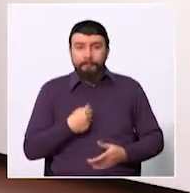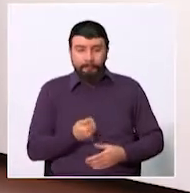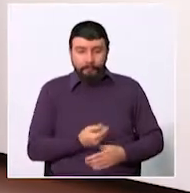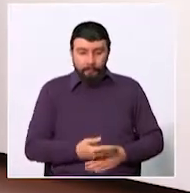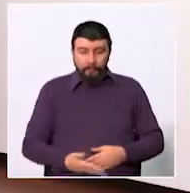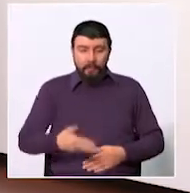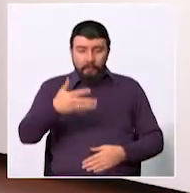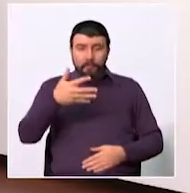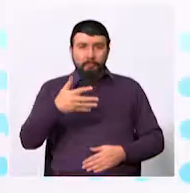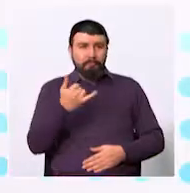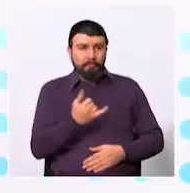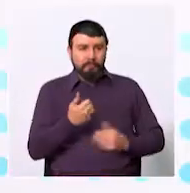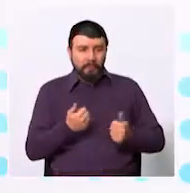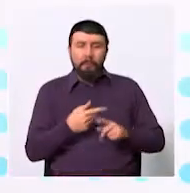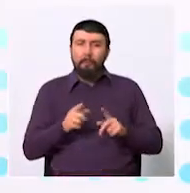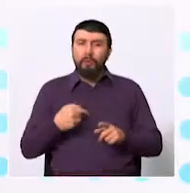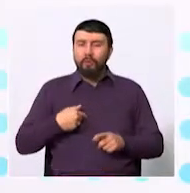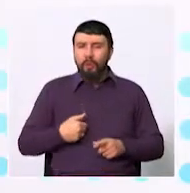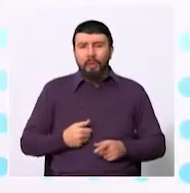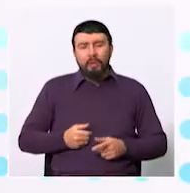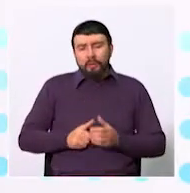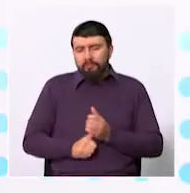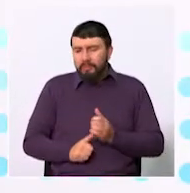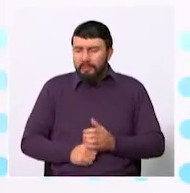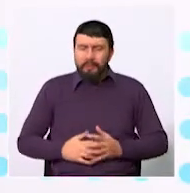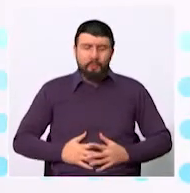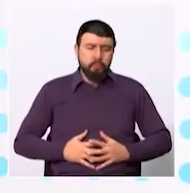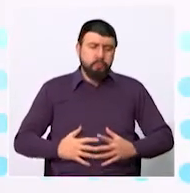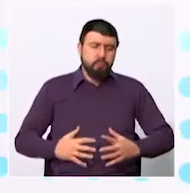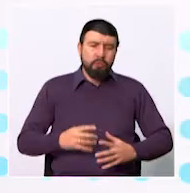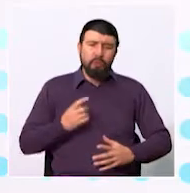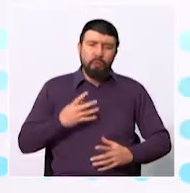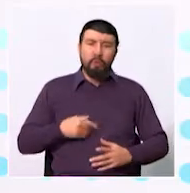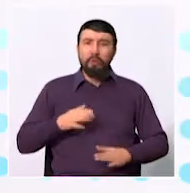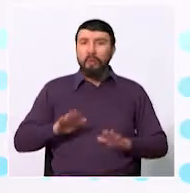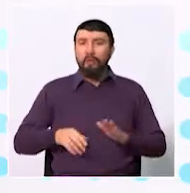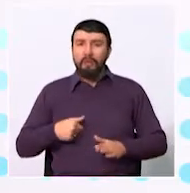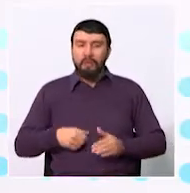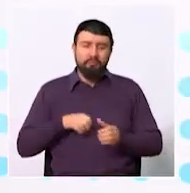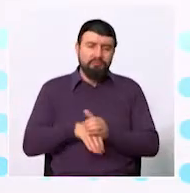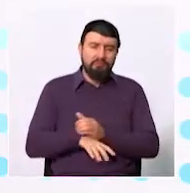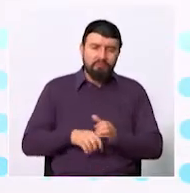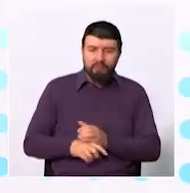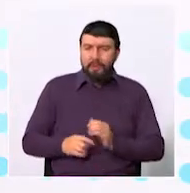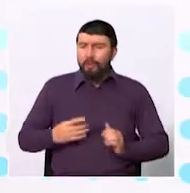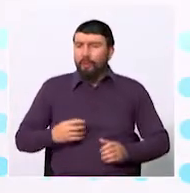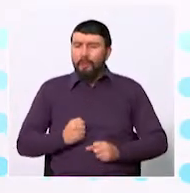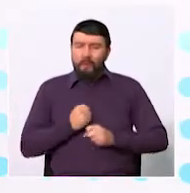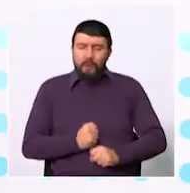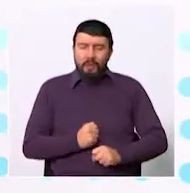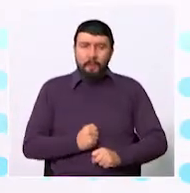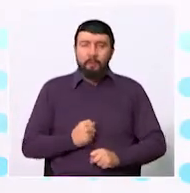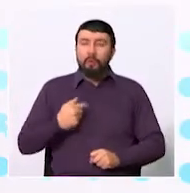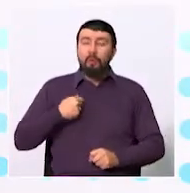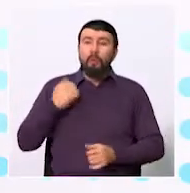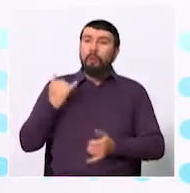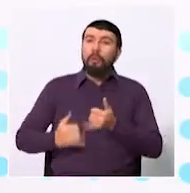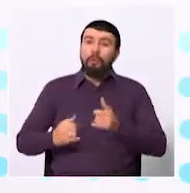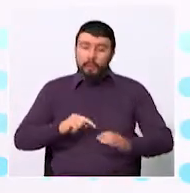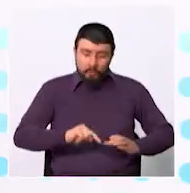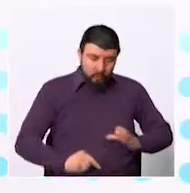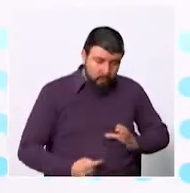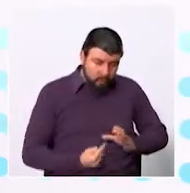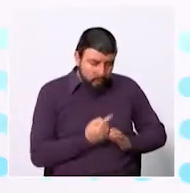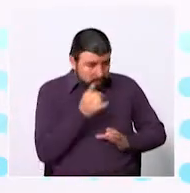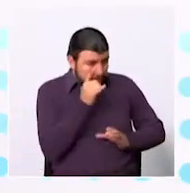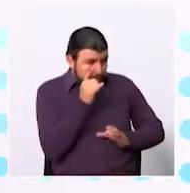las deposiciones y me queda un dolor en la pelvis he tenido daños de estómago acompañados de un dolor fuerte mi última colonoscopia fue normal mi